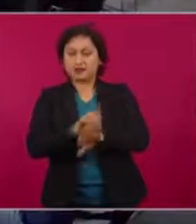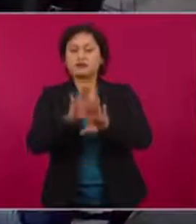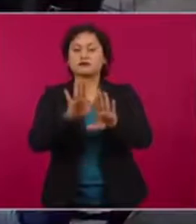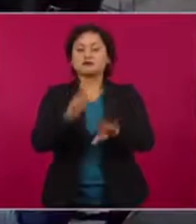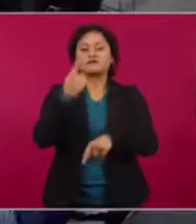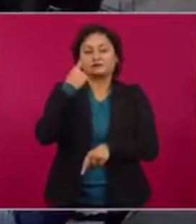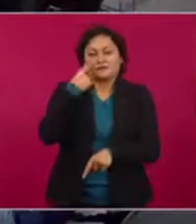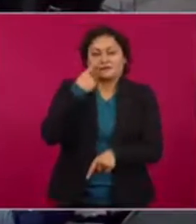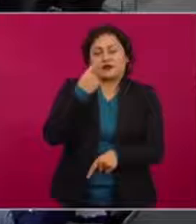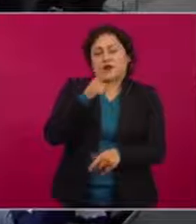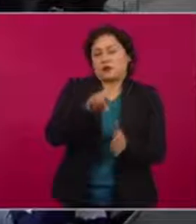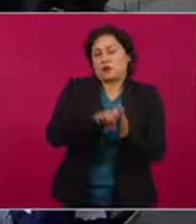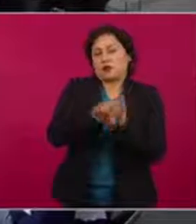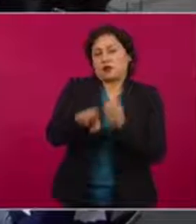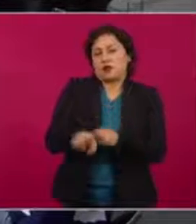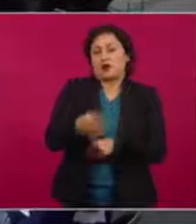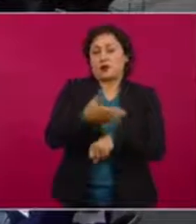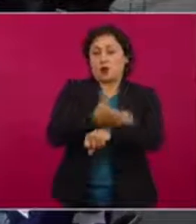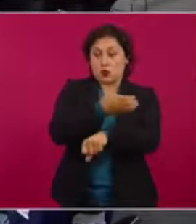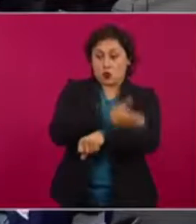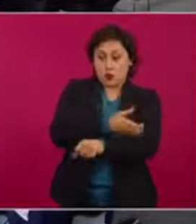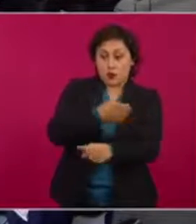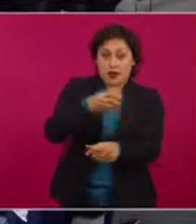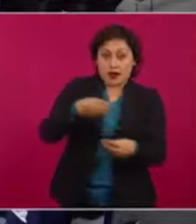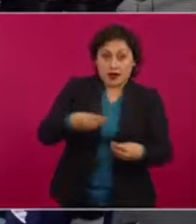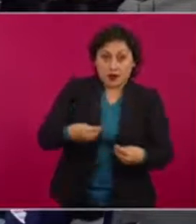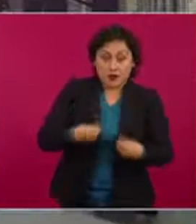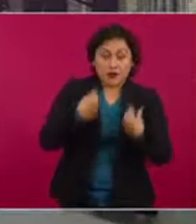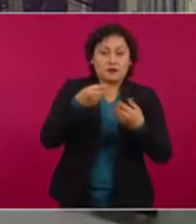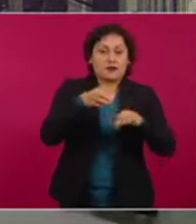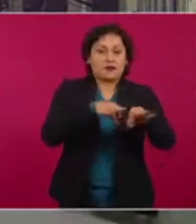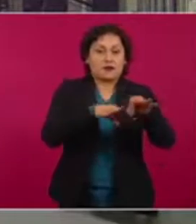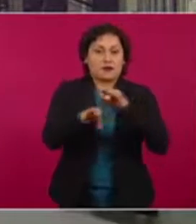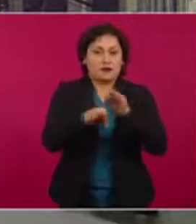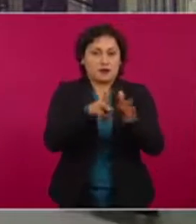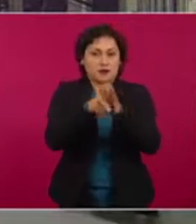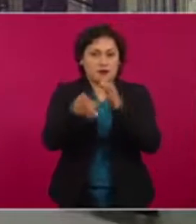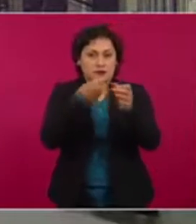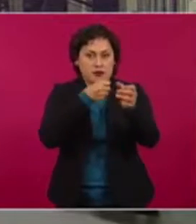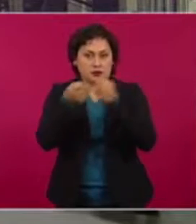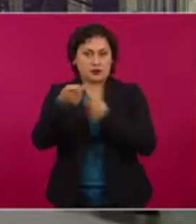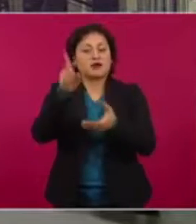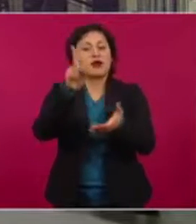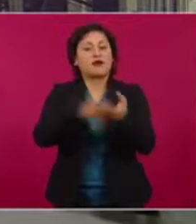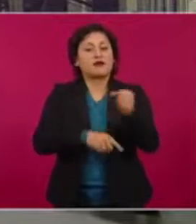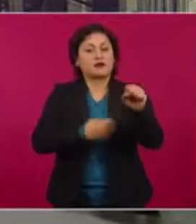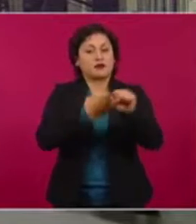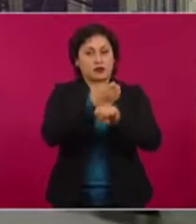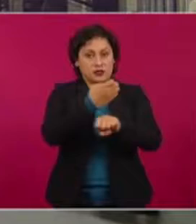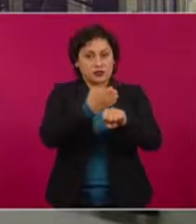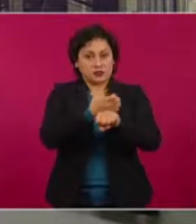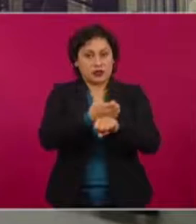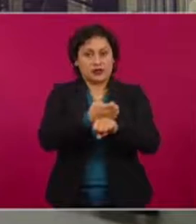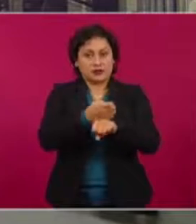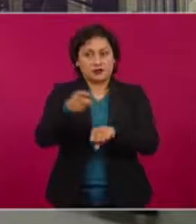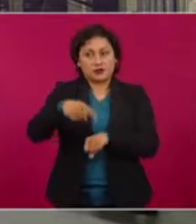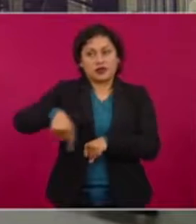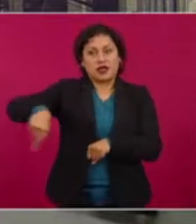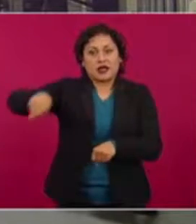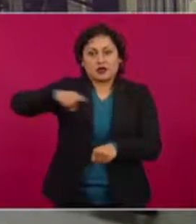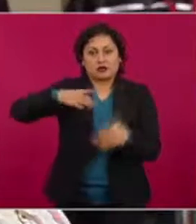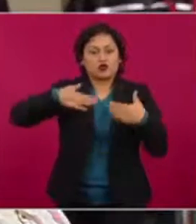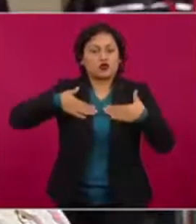compañeros agredidos de los estados, en quien confían más, digámoslo, en su protección es en el mecanismo,